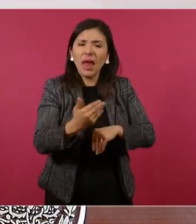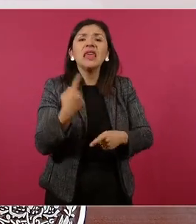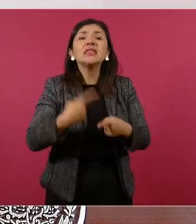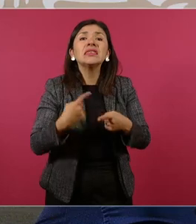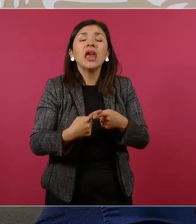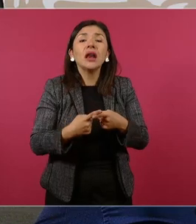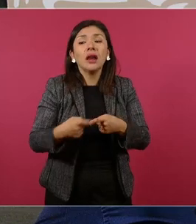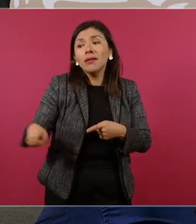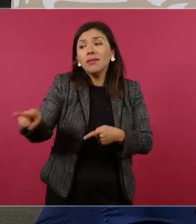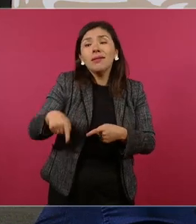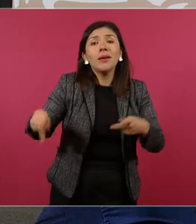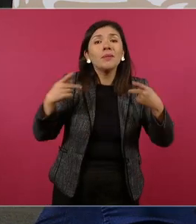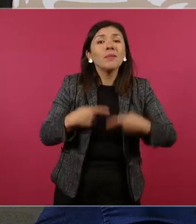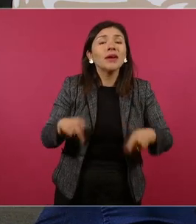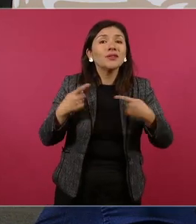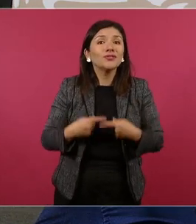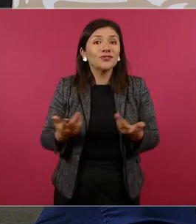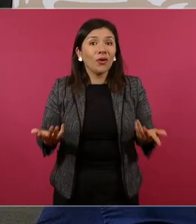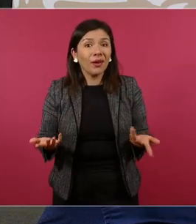entonces